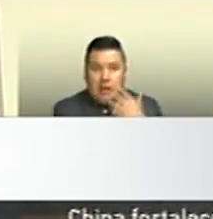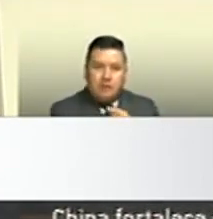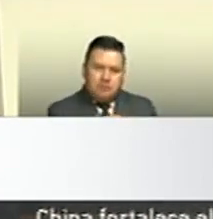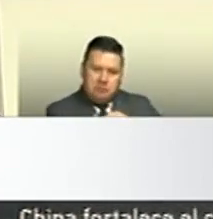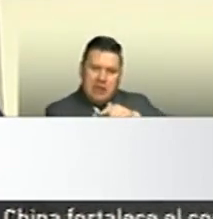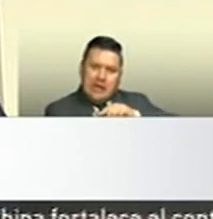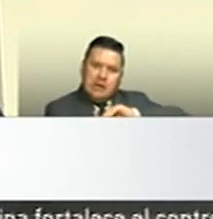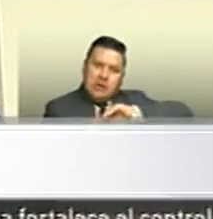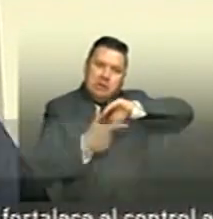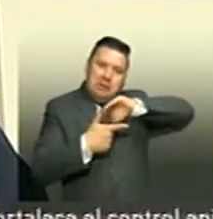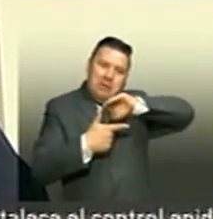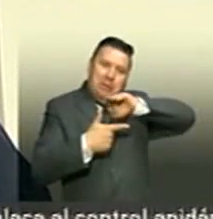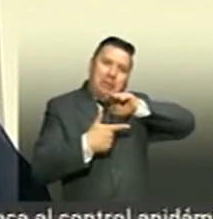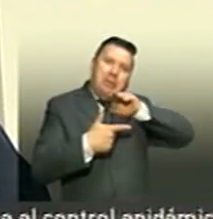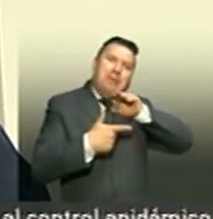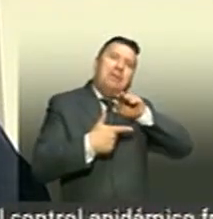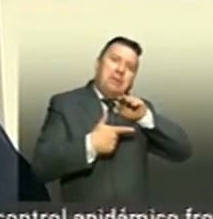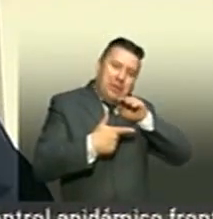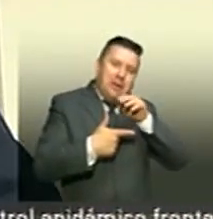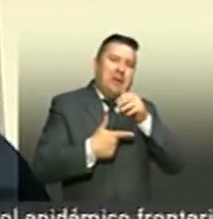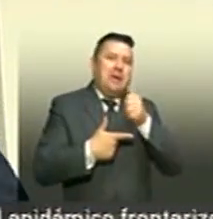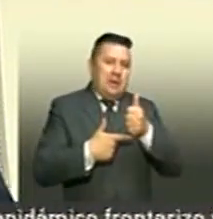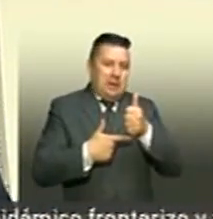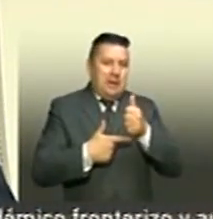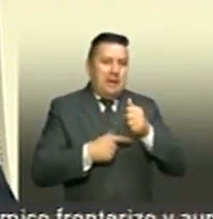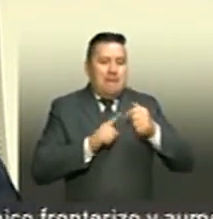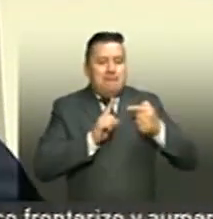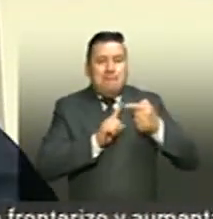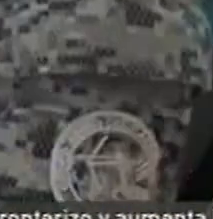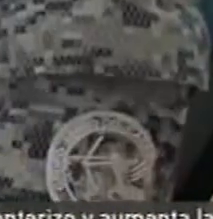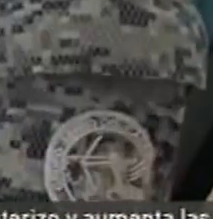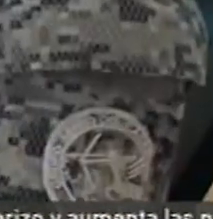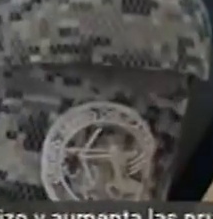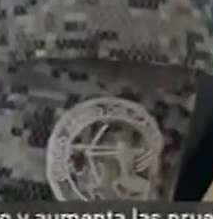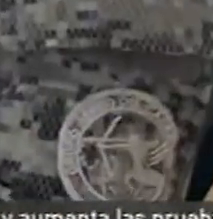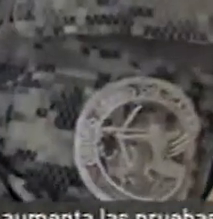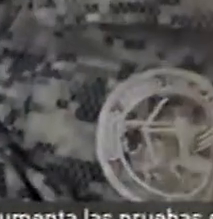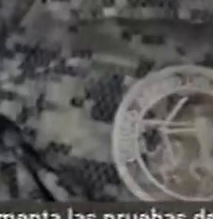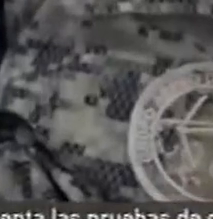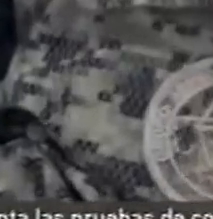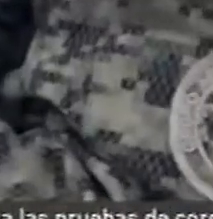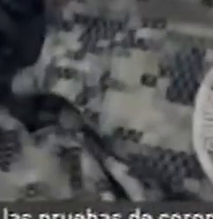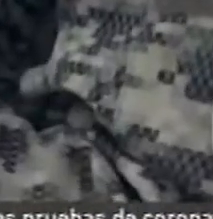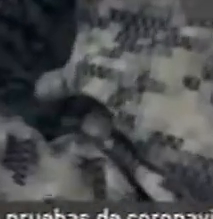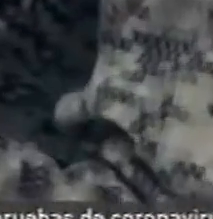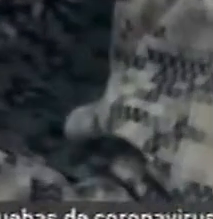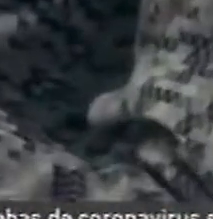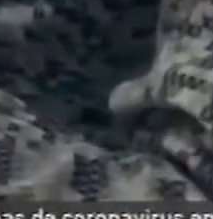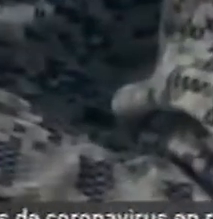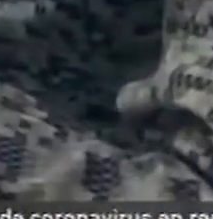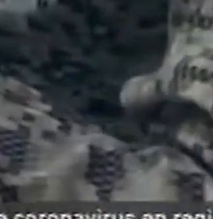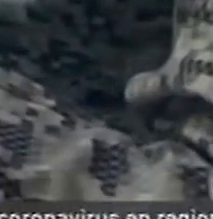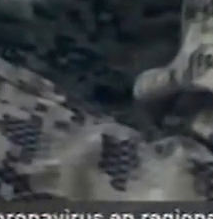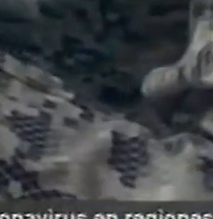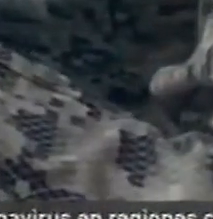de curva, se relacionan fundamentalmente con las primeras medidas que se tomaron. Ante la escasez de material sanitario y